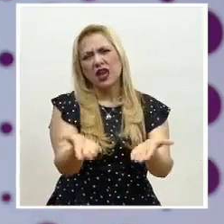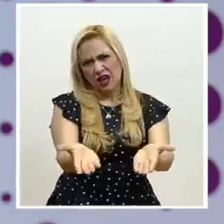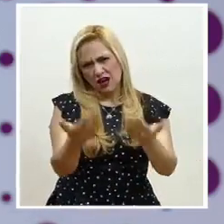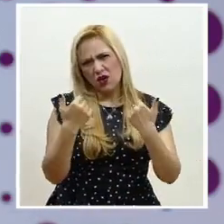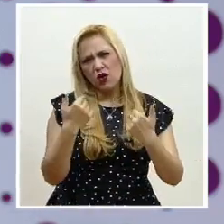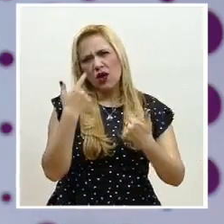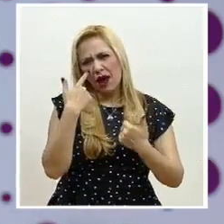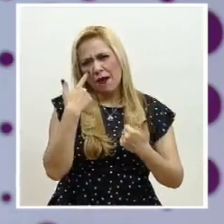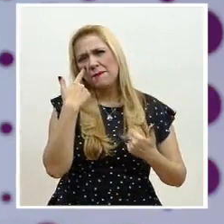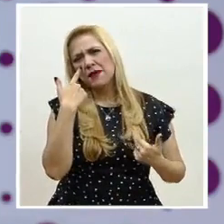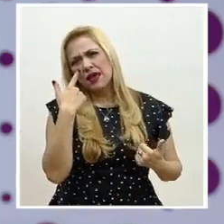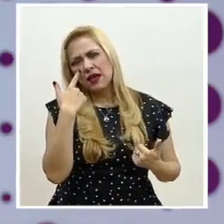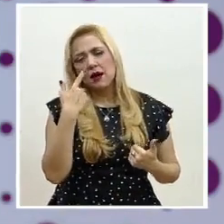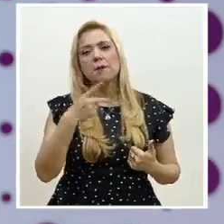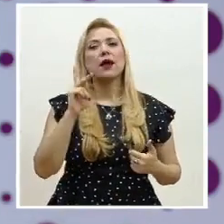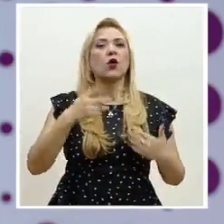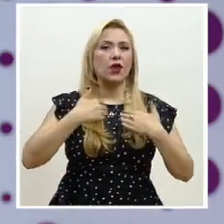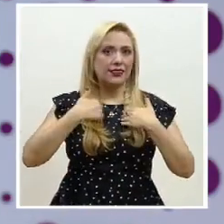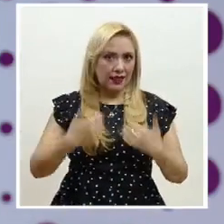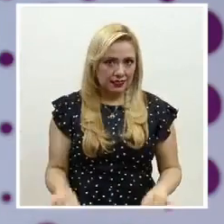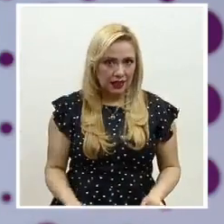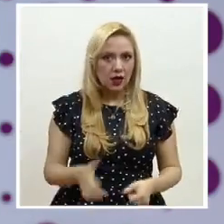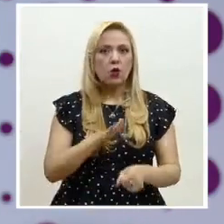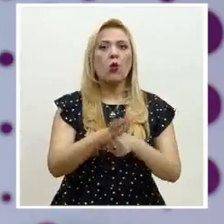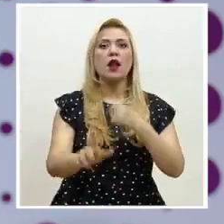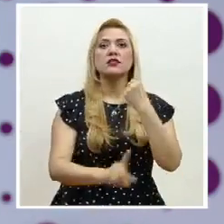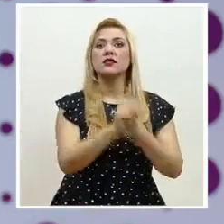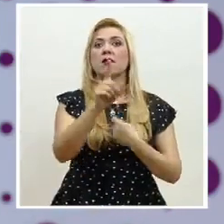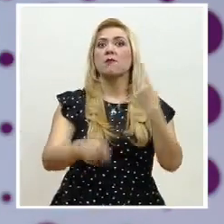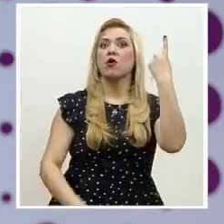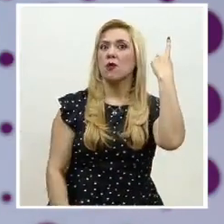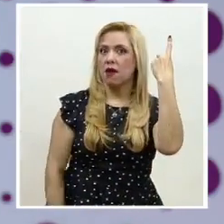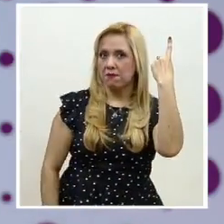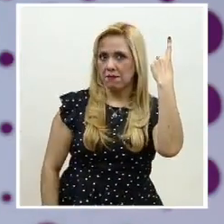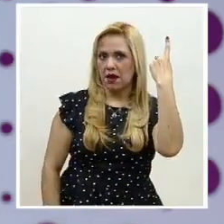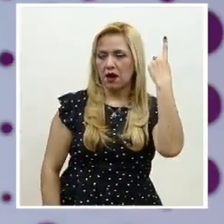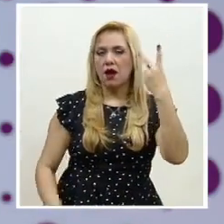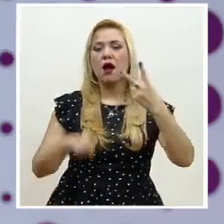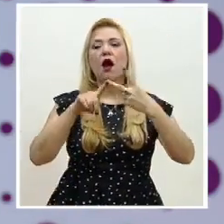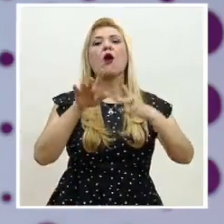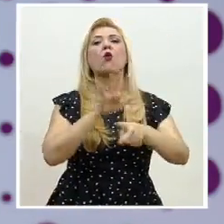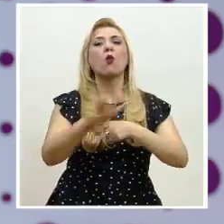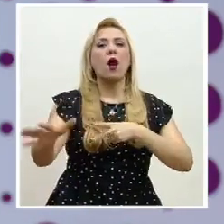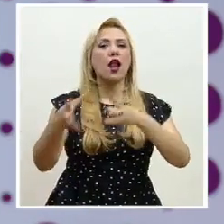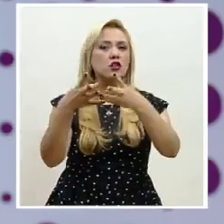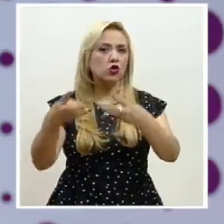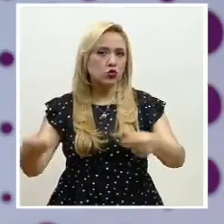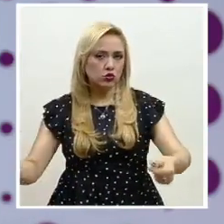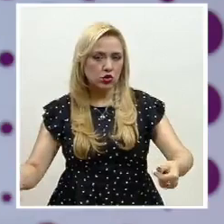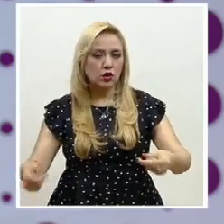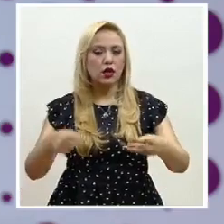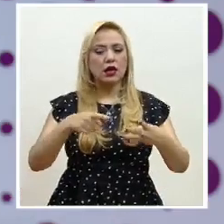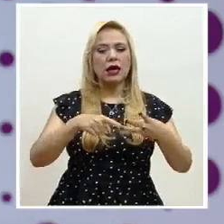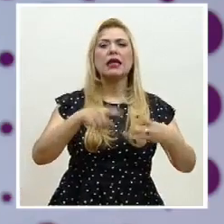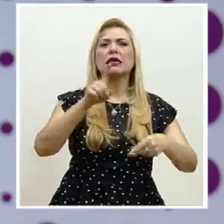sentencia, sea comprensible. Primero, cuál es el problema jurídico y luego cuál fue la solución que se dio sin perdernos en la